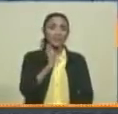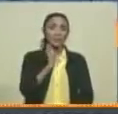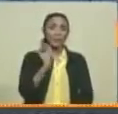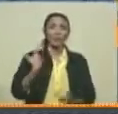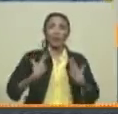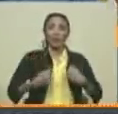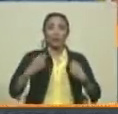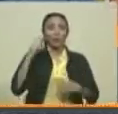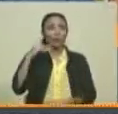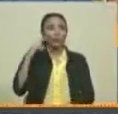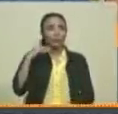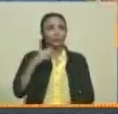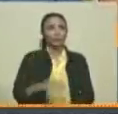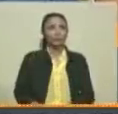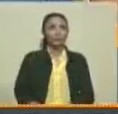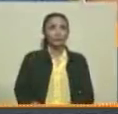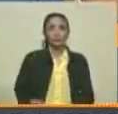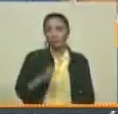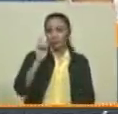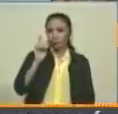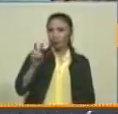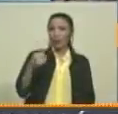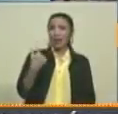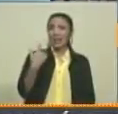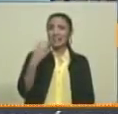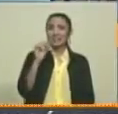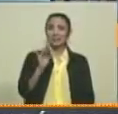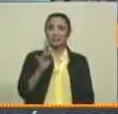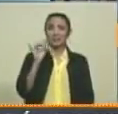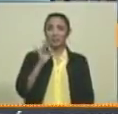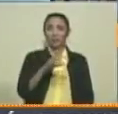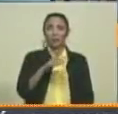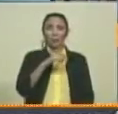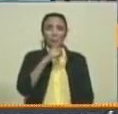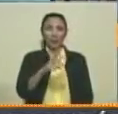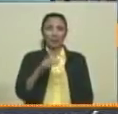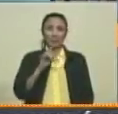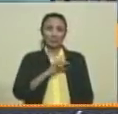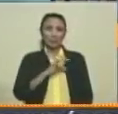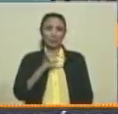Te sientes mal, que lo veo en los ojos. Tiene los ojos brillosos.